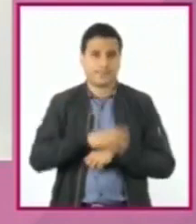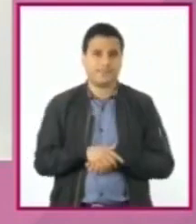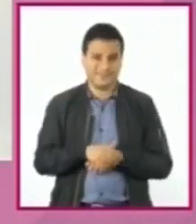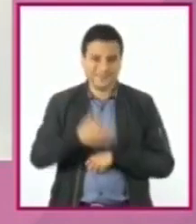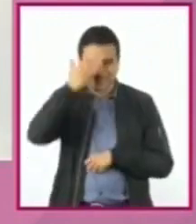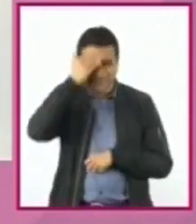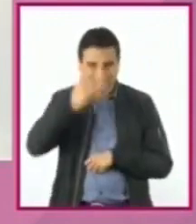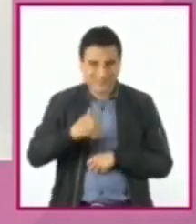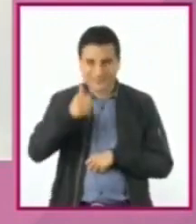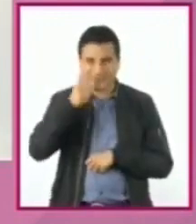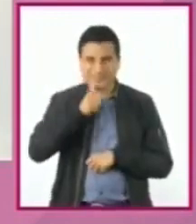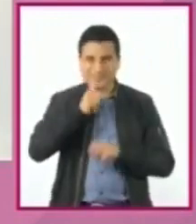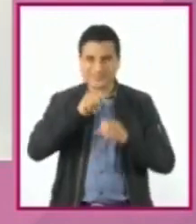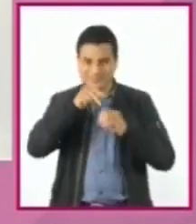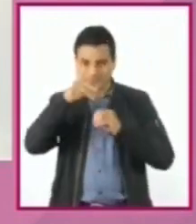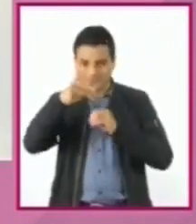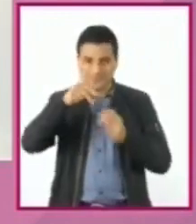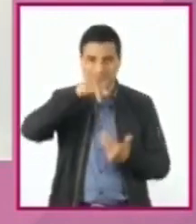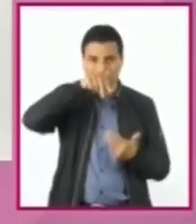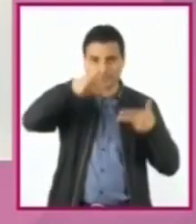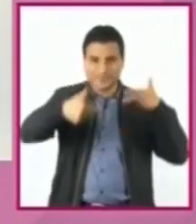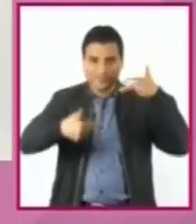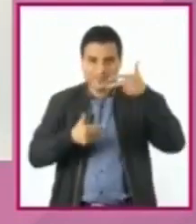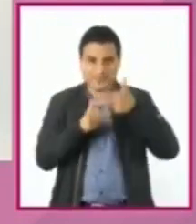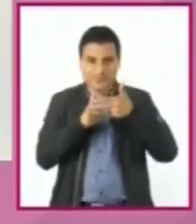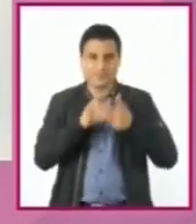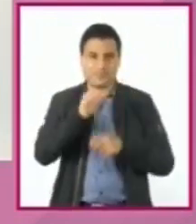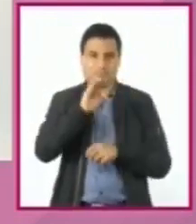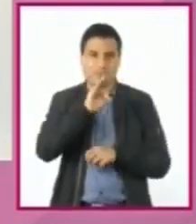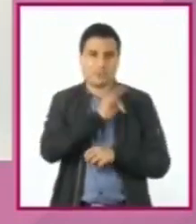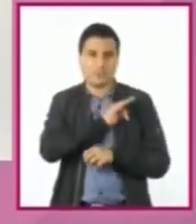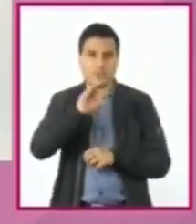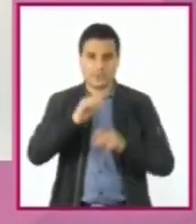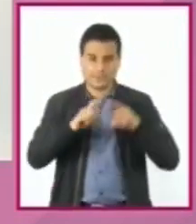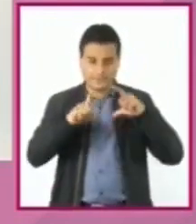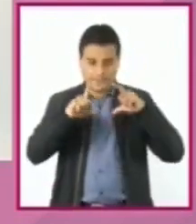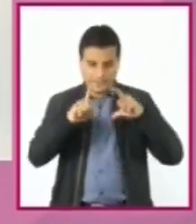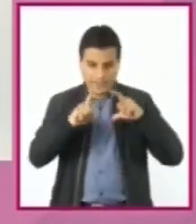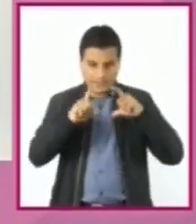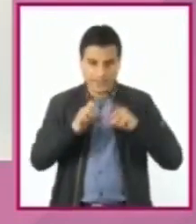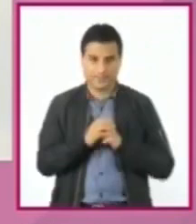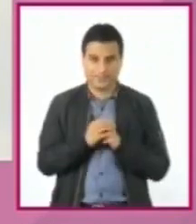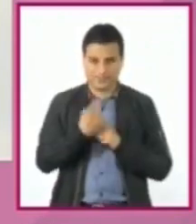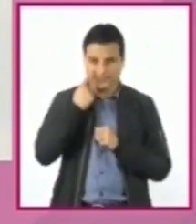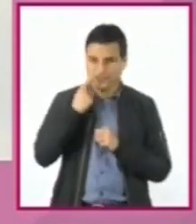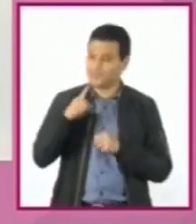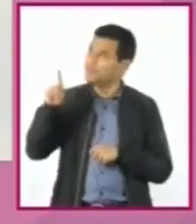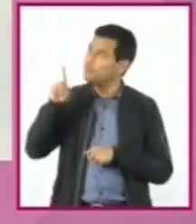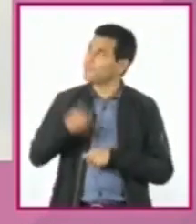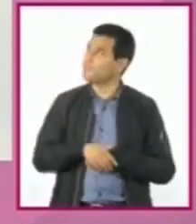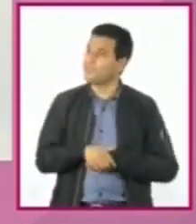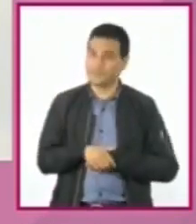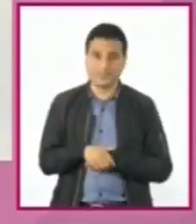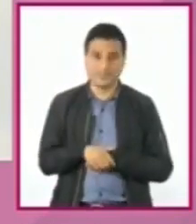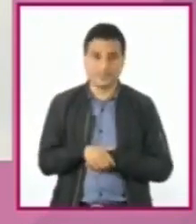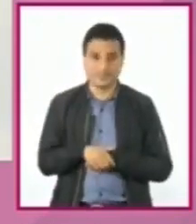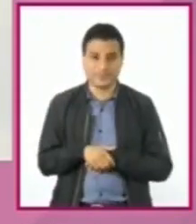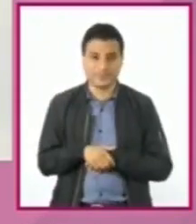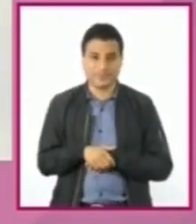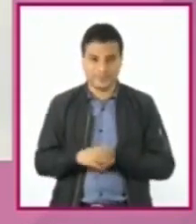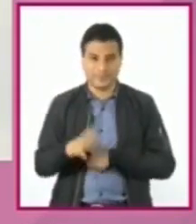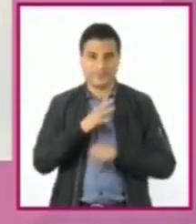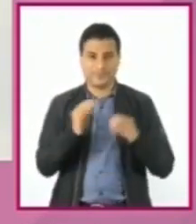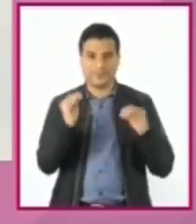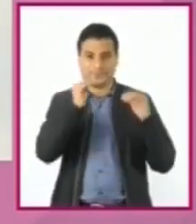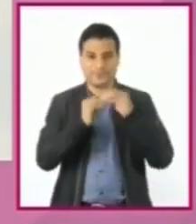que giran alrededor de la Tierra. Muestran grandes extensiones de la superficie terrestre, como en la imagen podemos ver los Himalaya